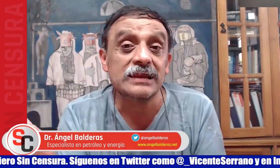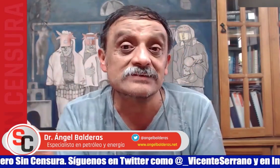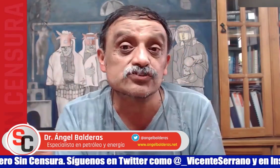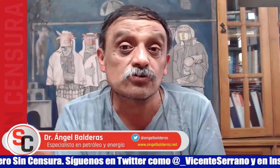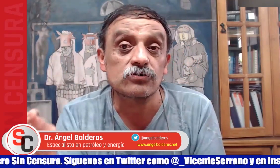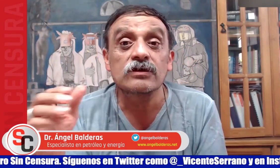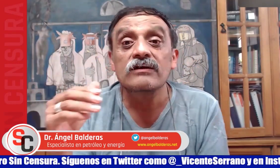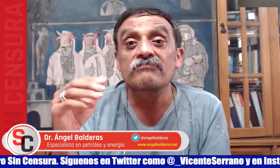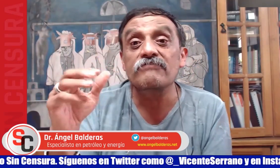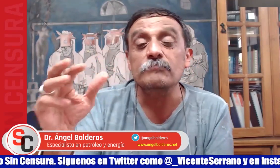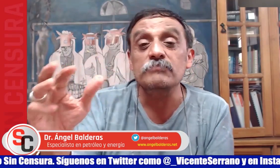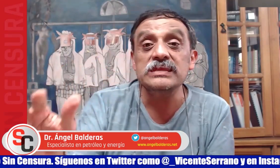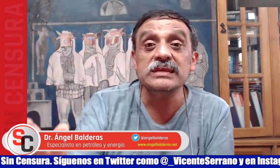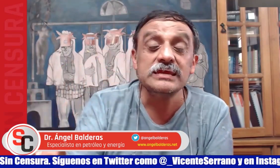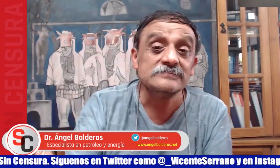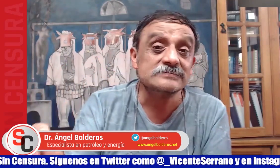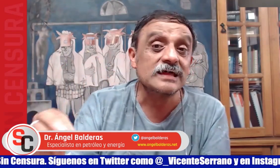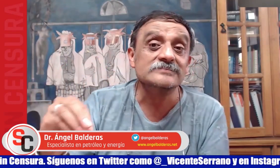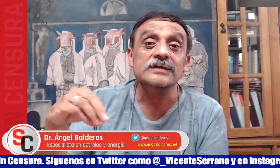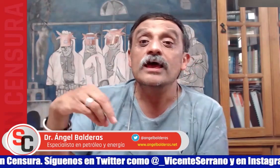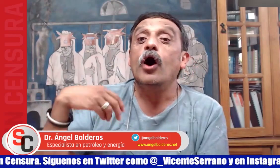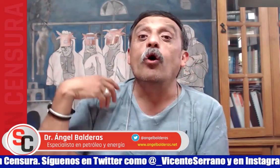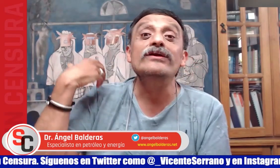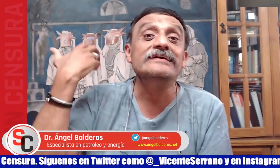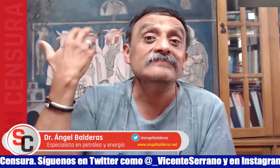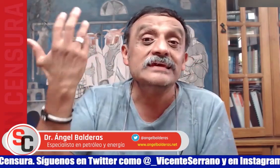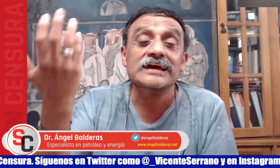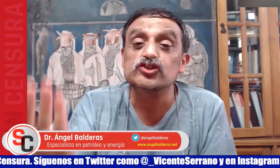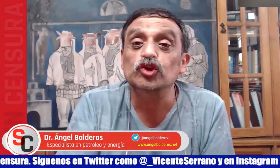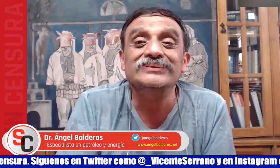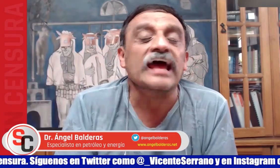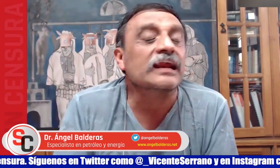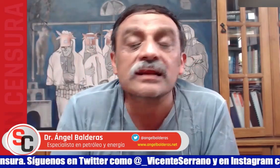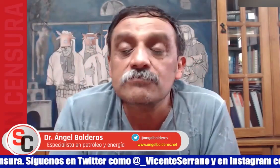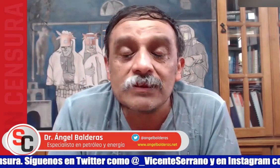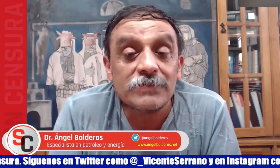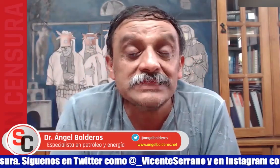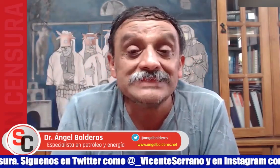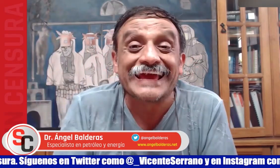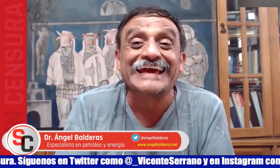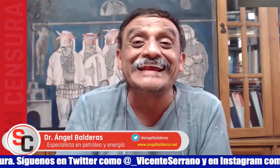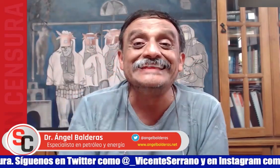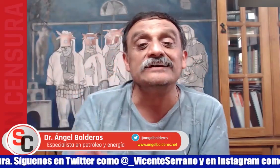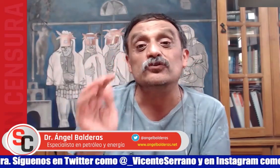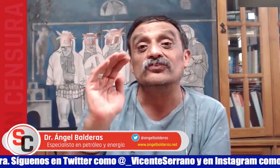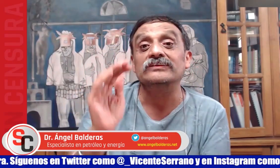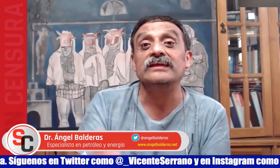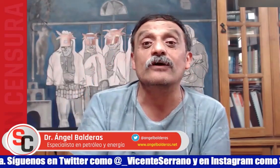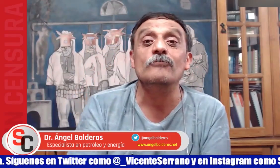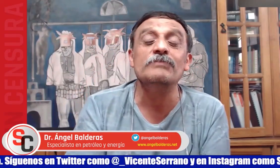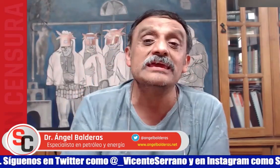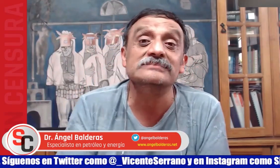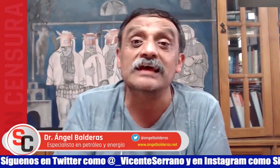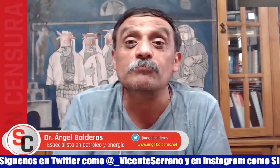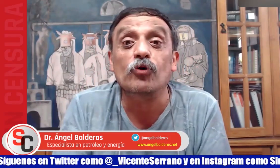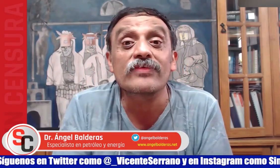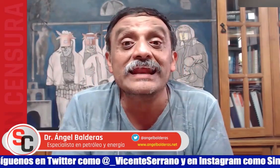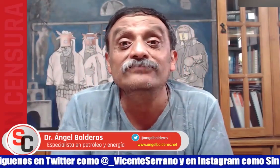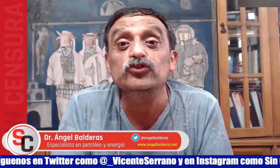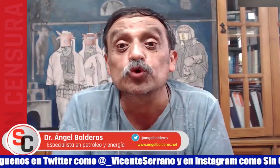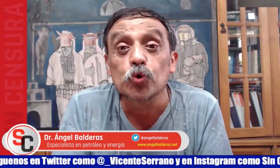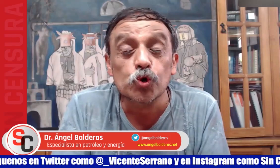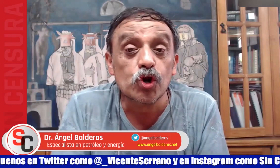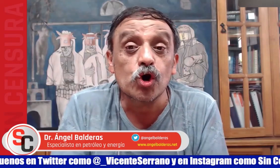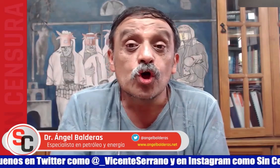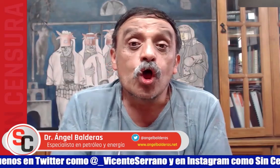pasado mañana son feministas, hoy en día son terriblemente críticos, entre comillas, del